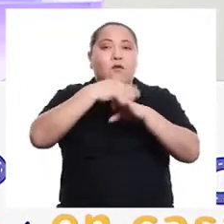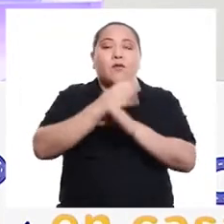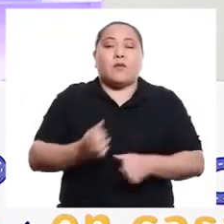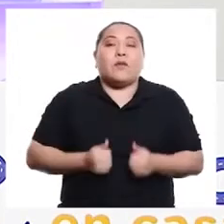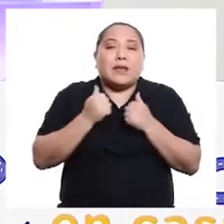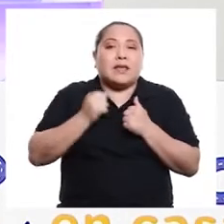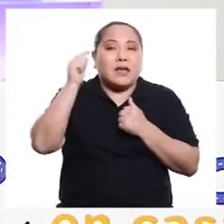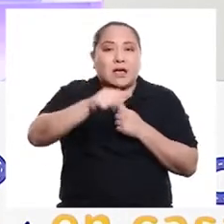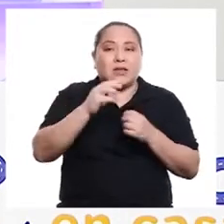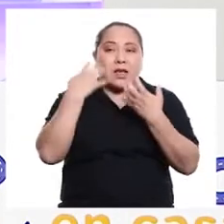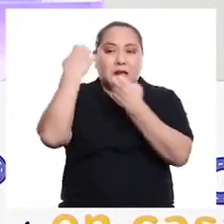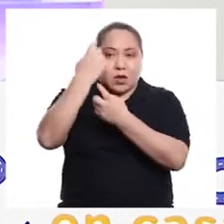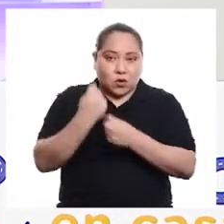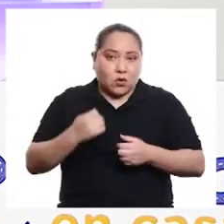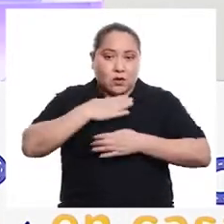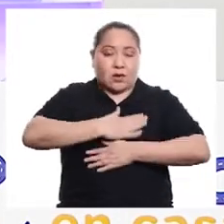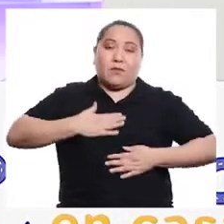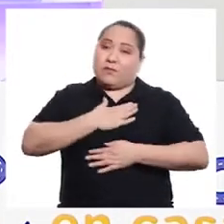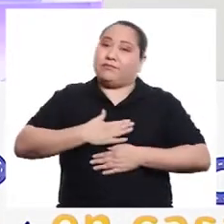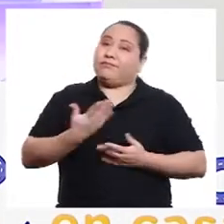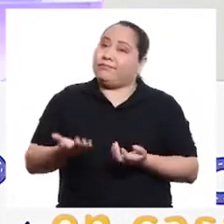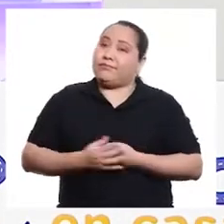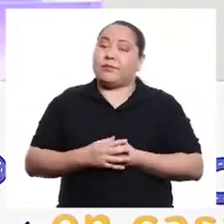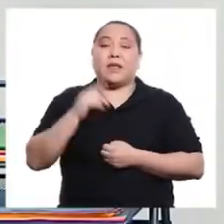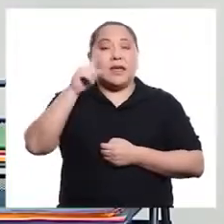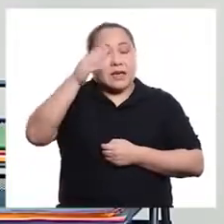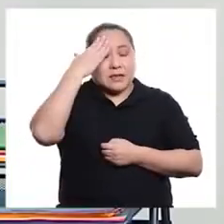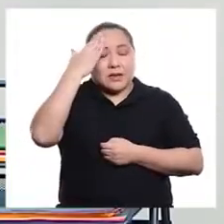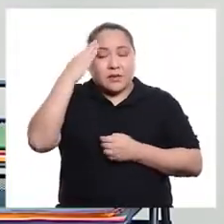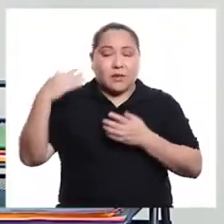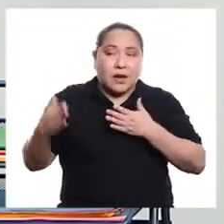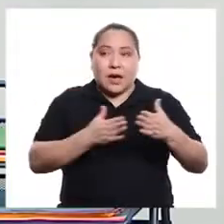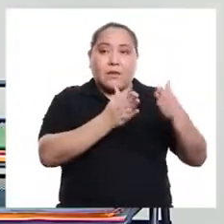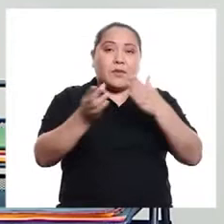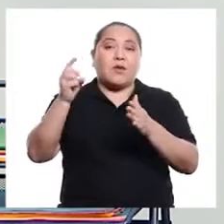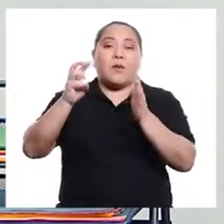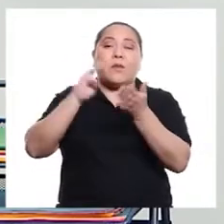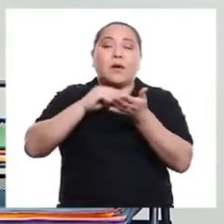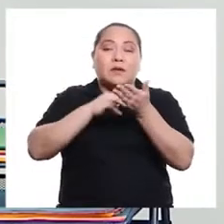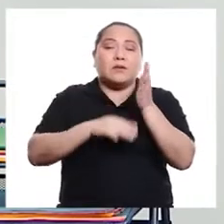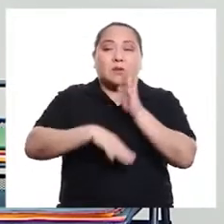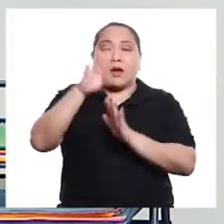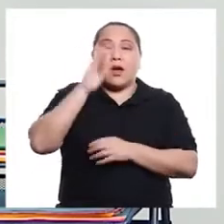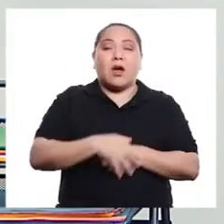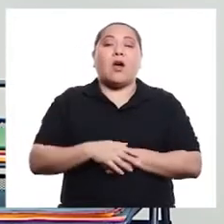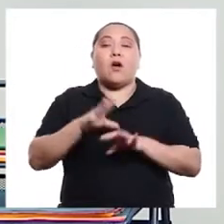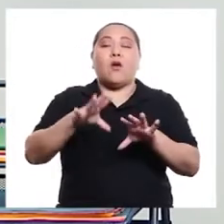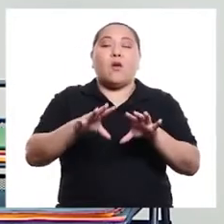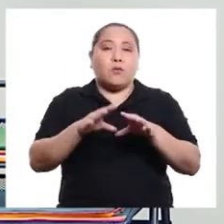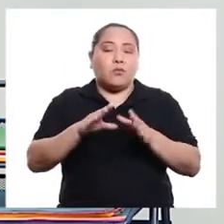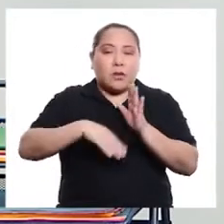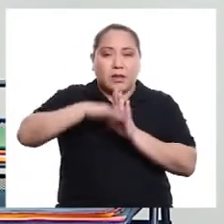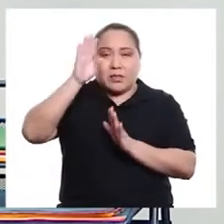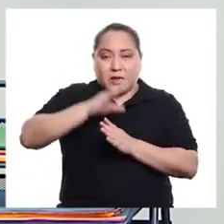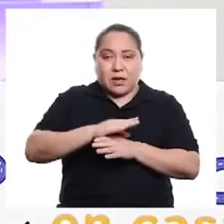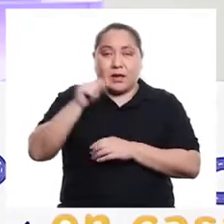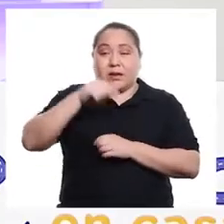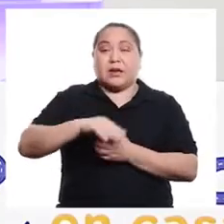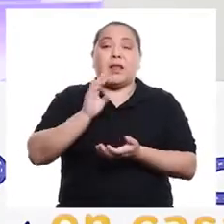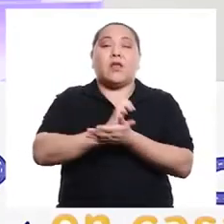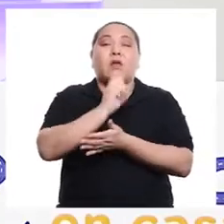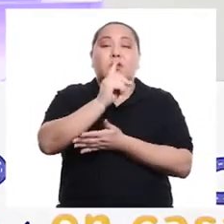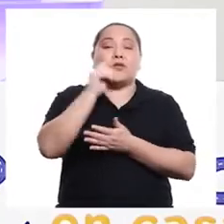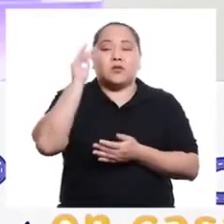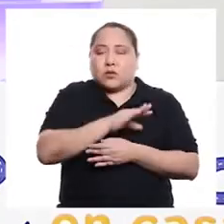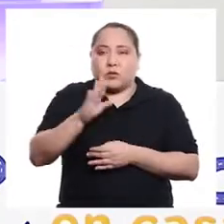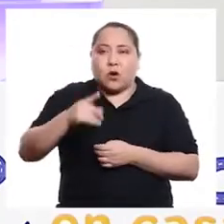vivir y, por lo tanto, la economía y el bienestar. Sabemos que el camino principal para aumentar la seguridad es la educación. Y no